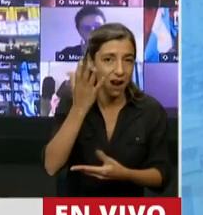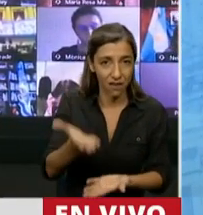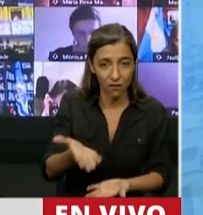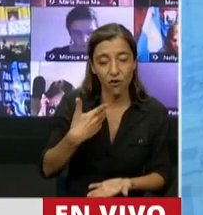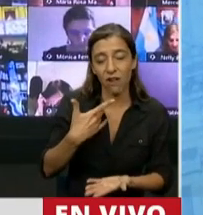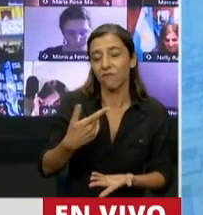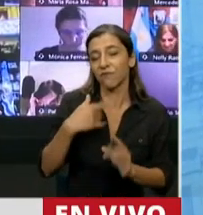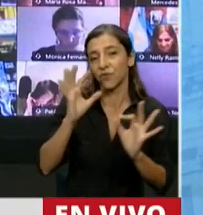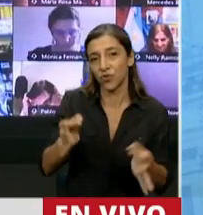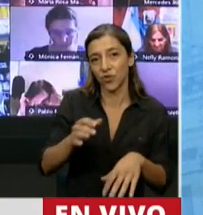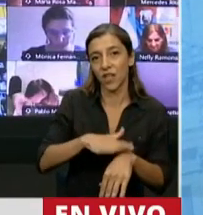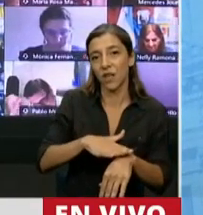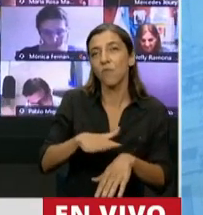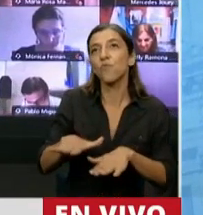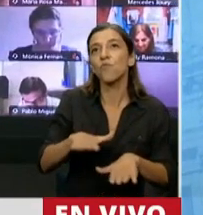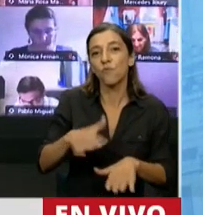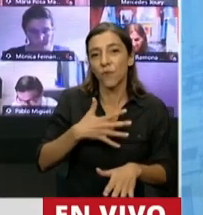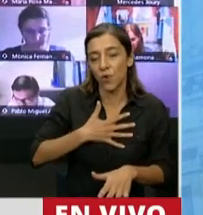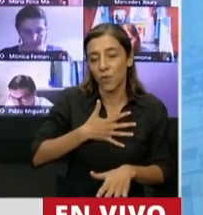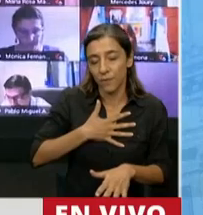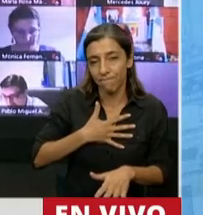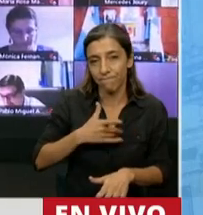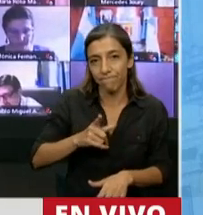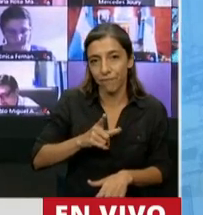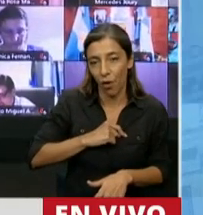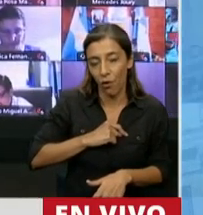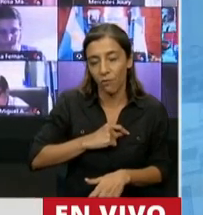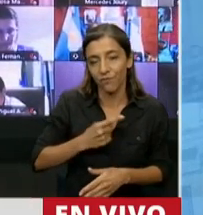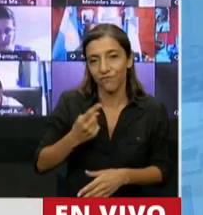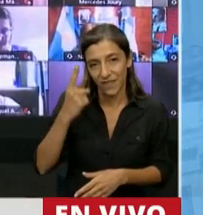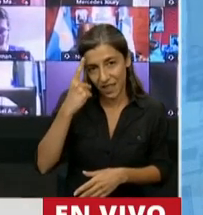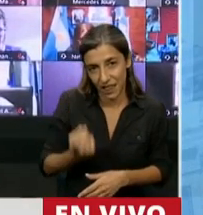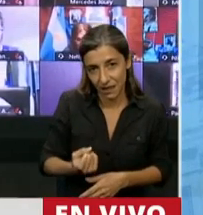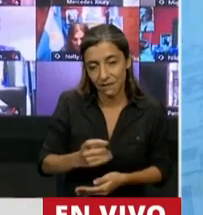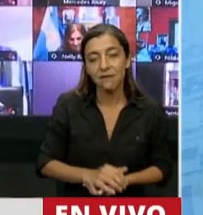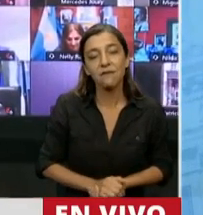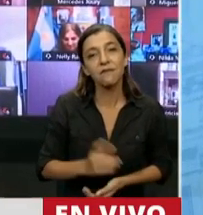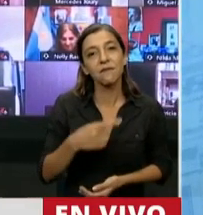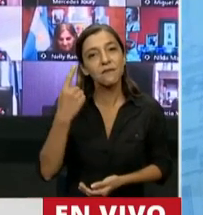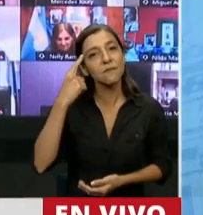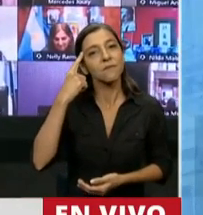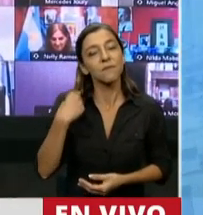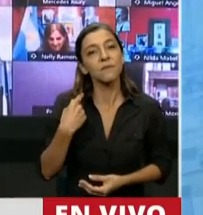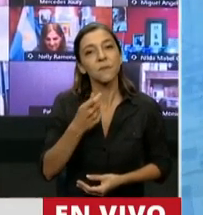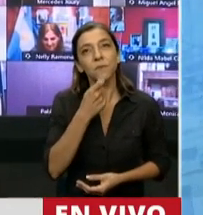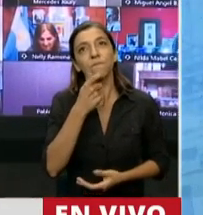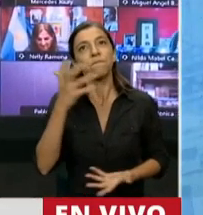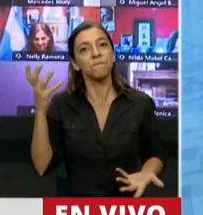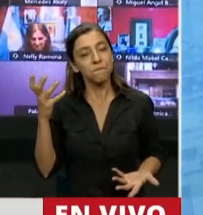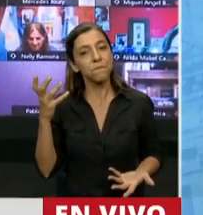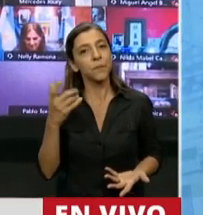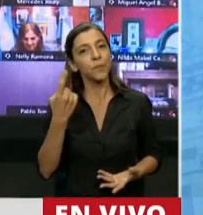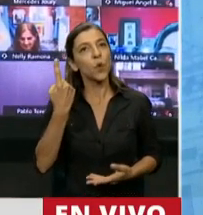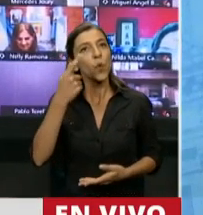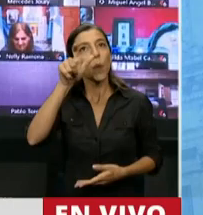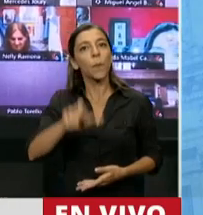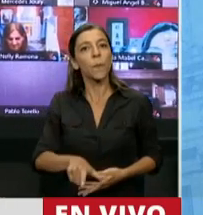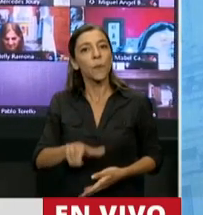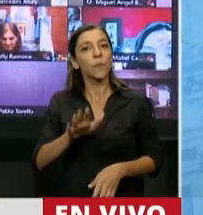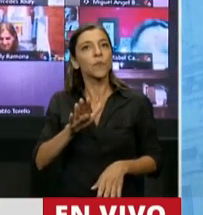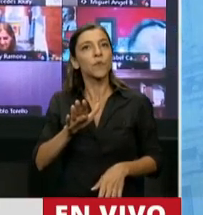que estarán aconteciendo, se nos ocurrió que si alguien representa a la